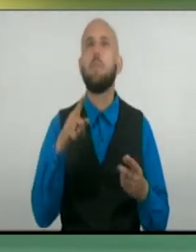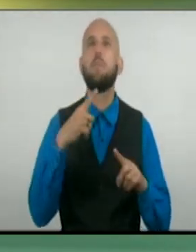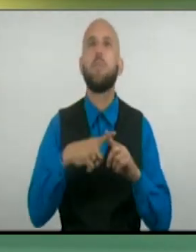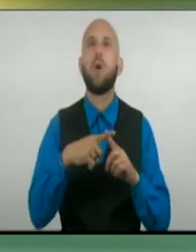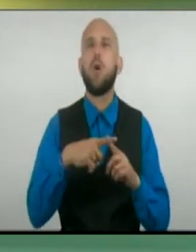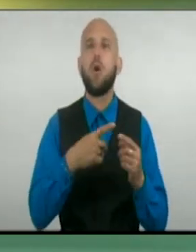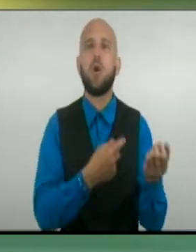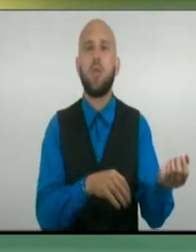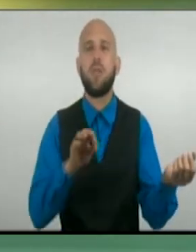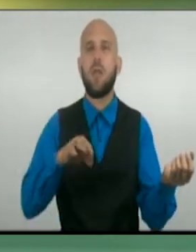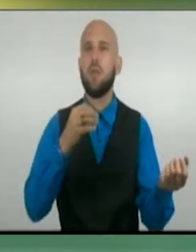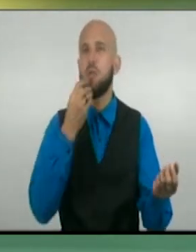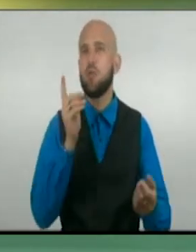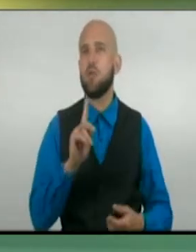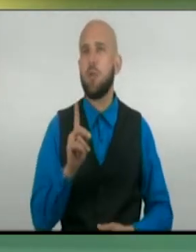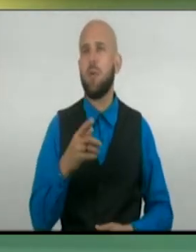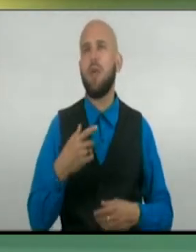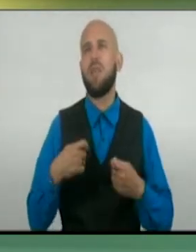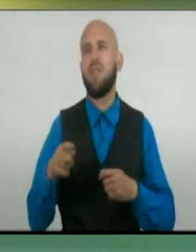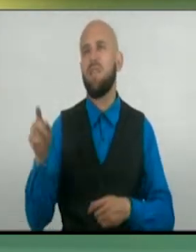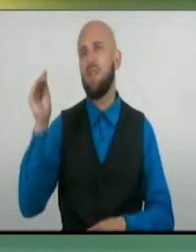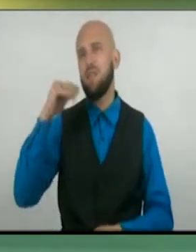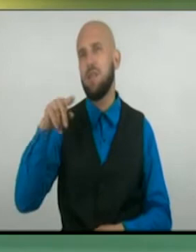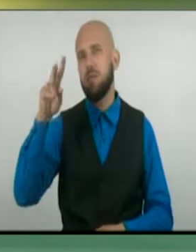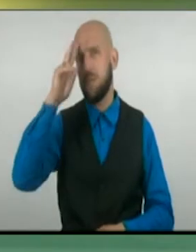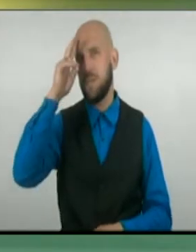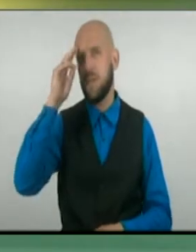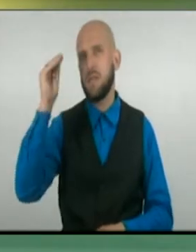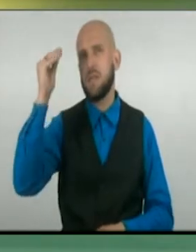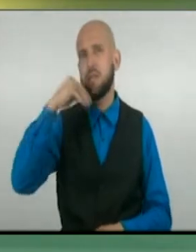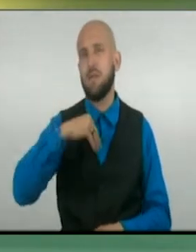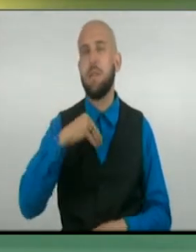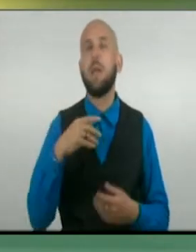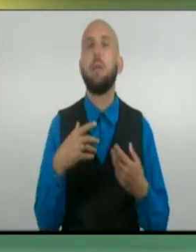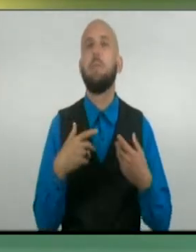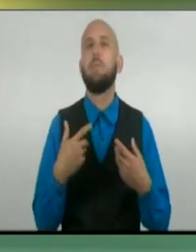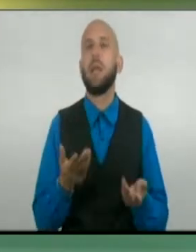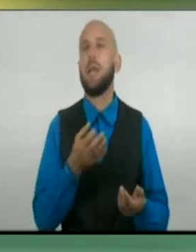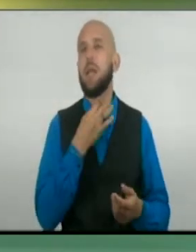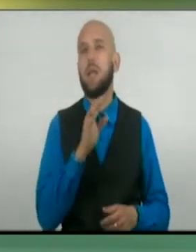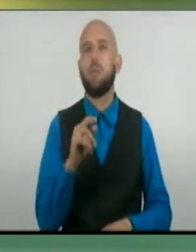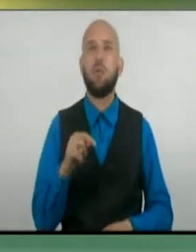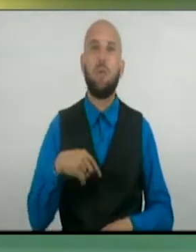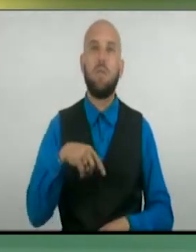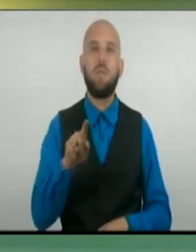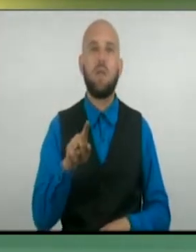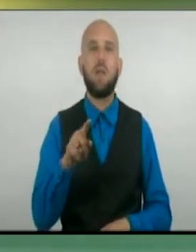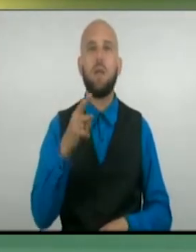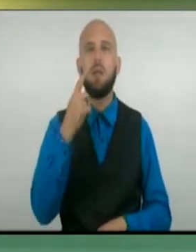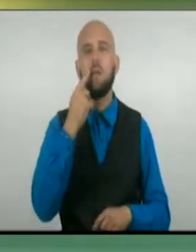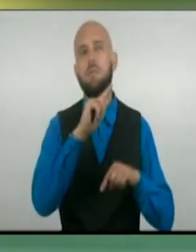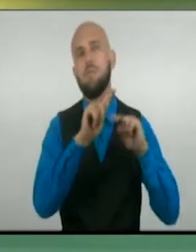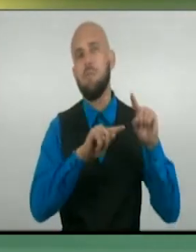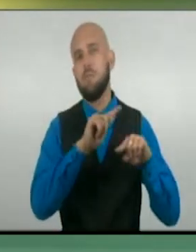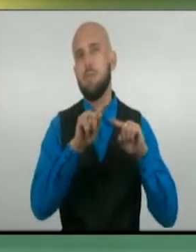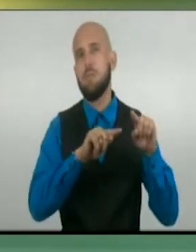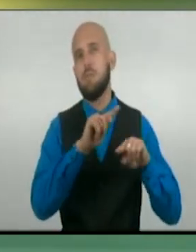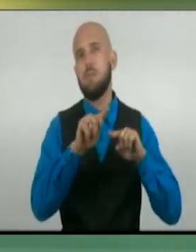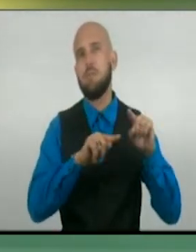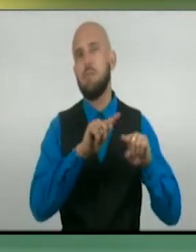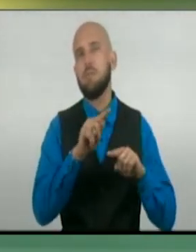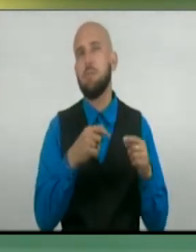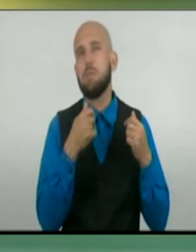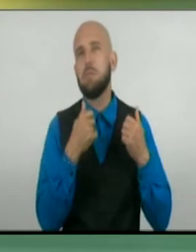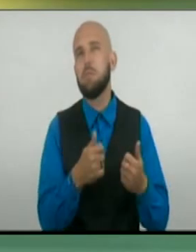no se pueda donar es a criterio médico y el médico por supuesto cuándo va a ser la selección le hace un interrogatorio exhaustivo